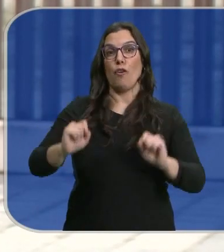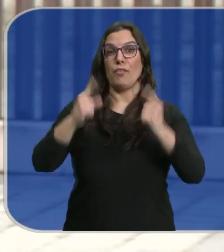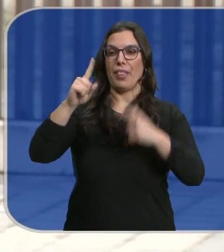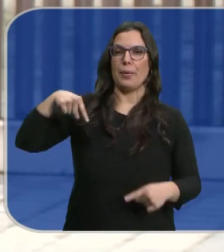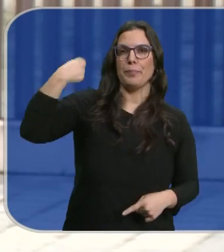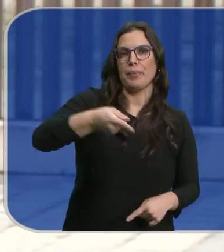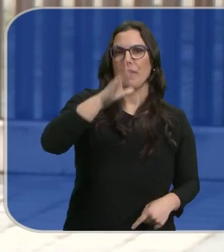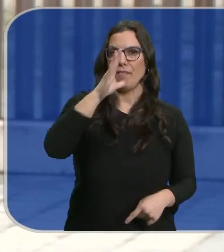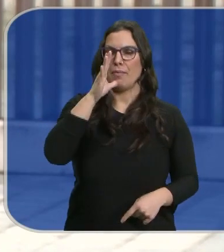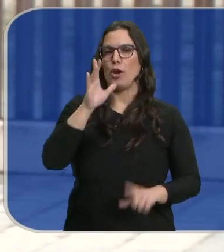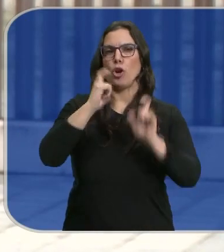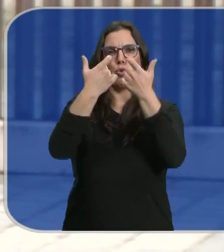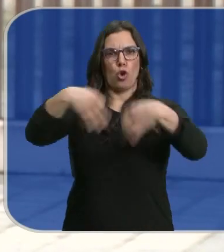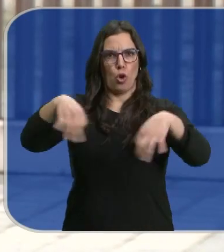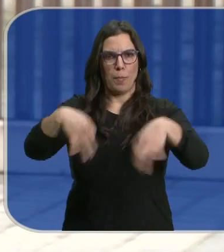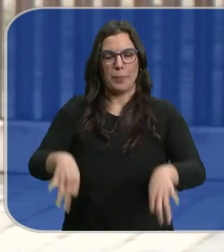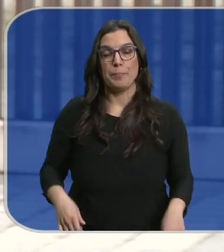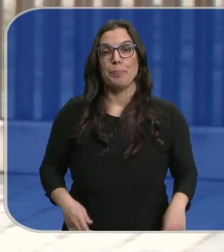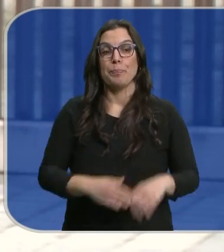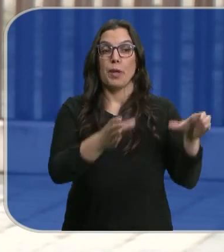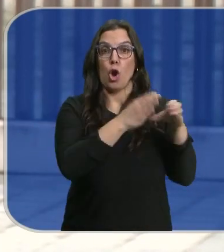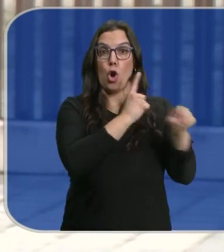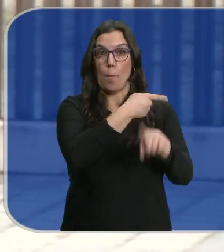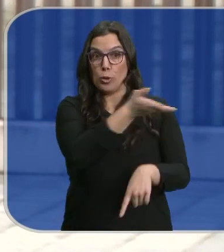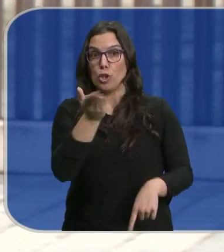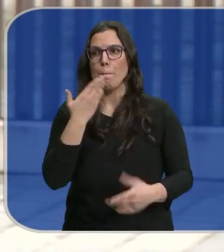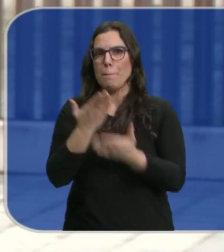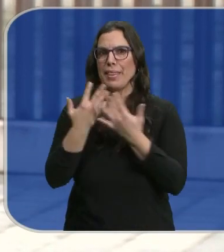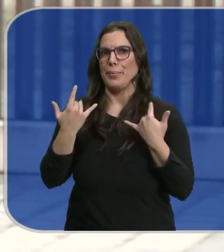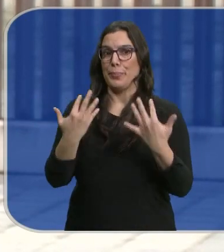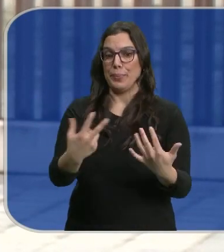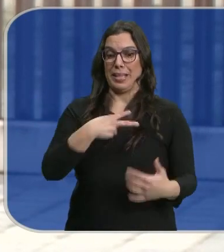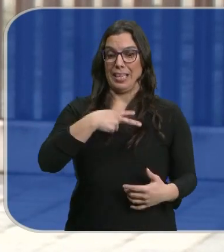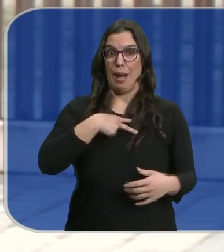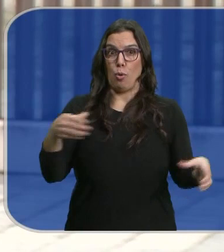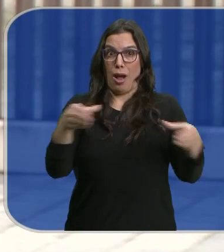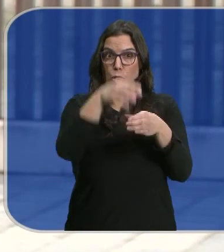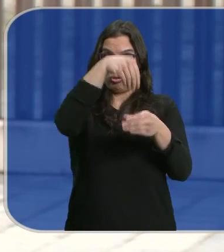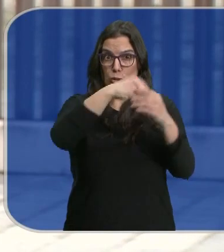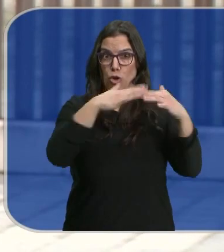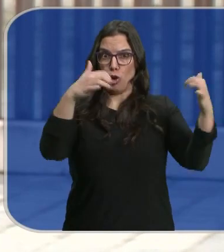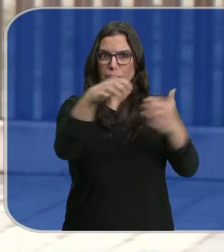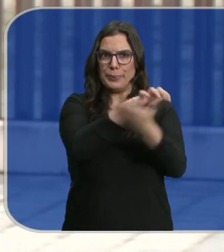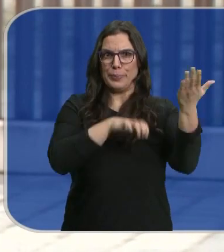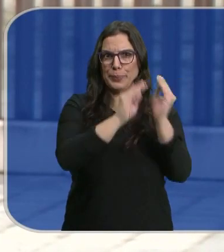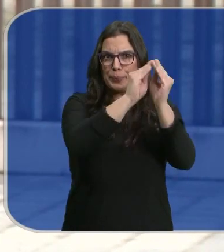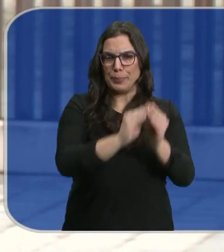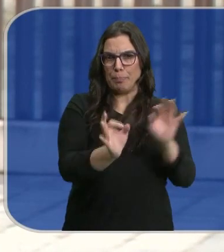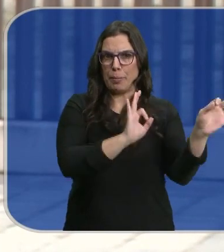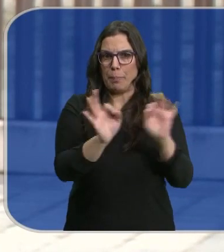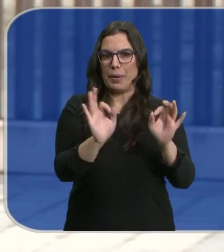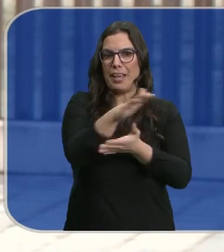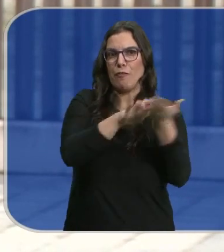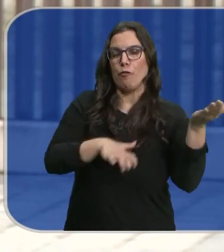vez ya en un pleno ordinario. La oposición ha pedido celeridad a los letrados para que elaboren y den a conocer